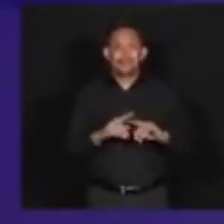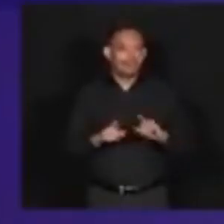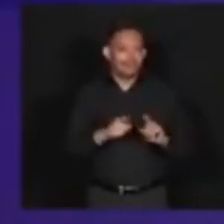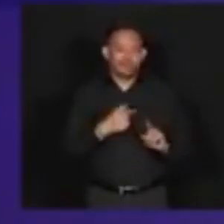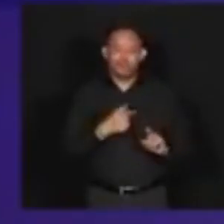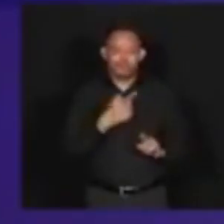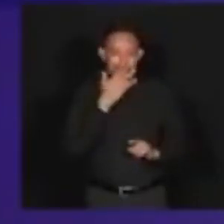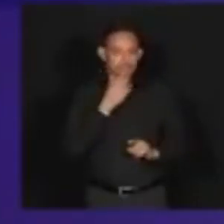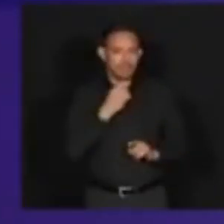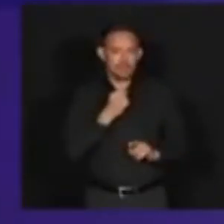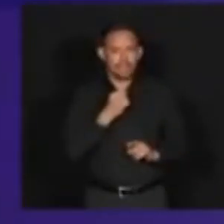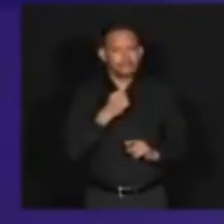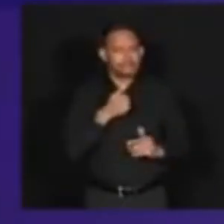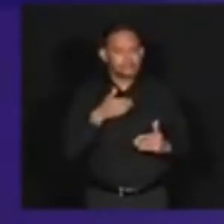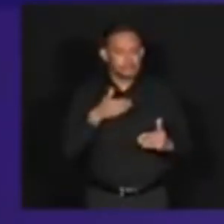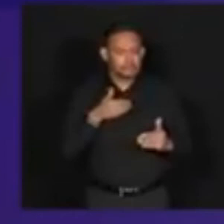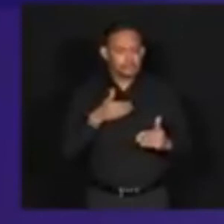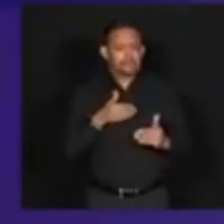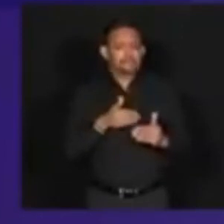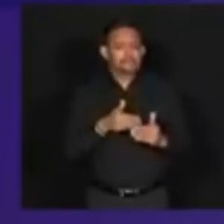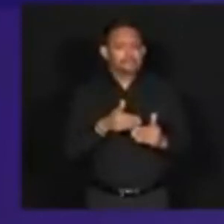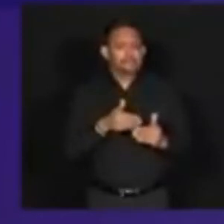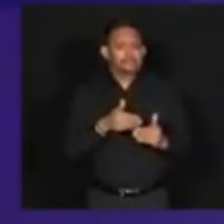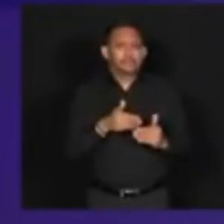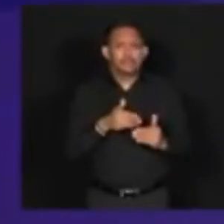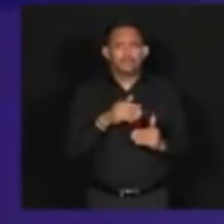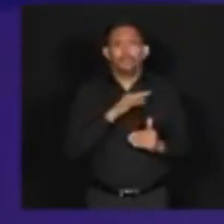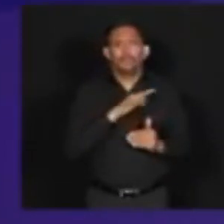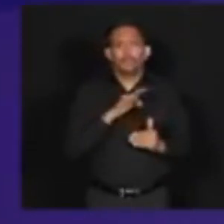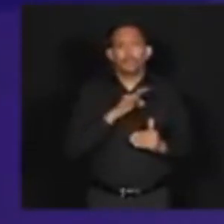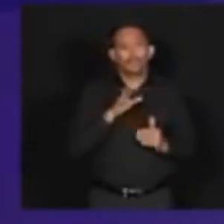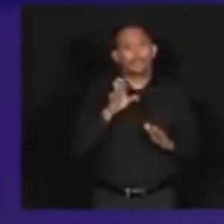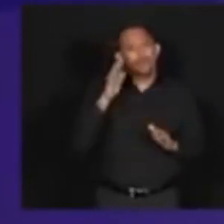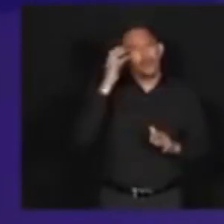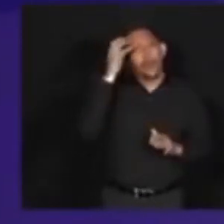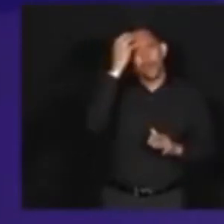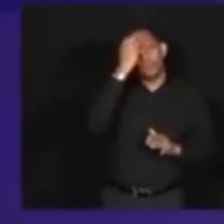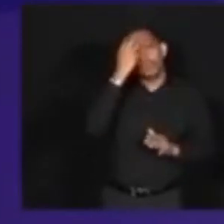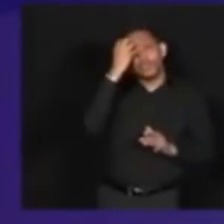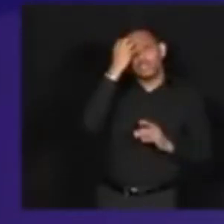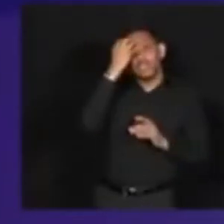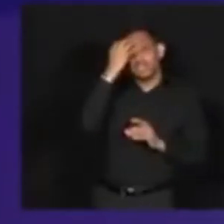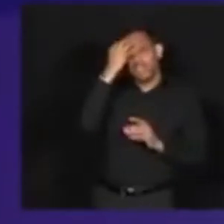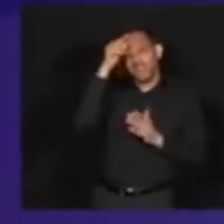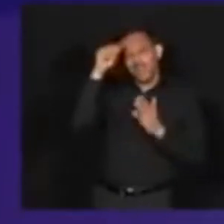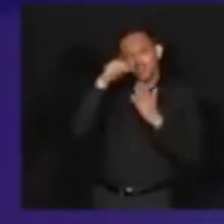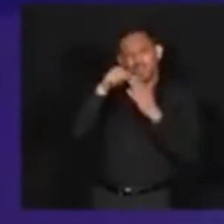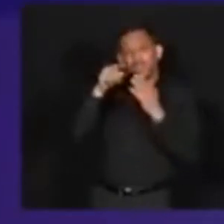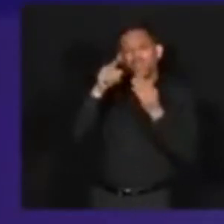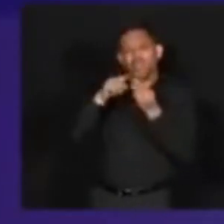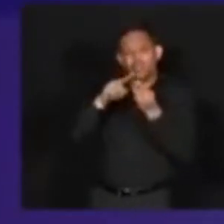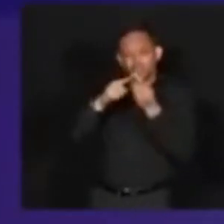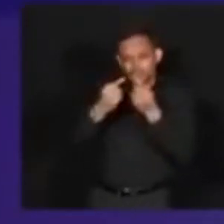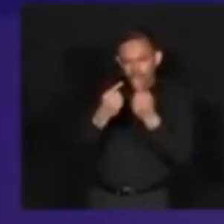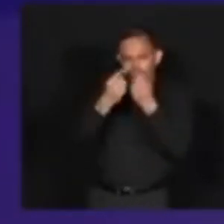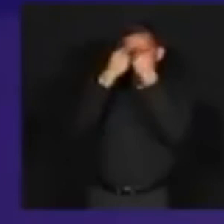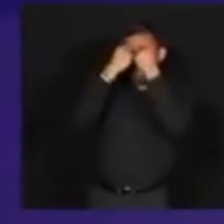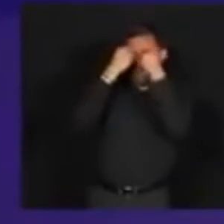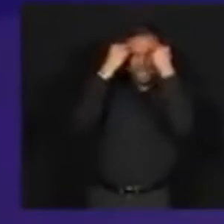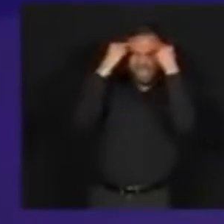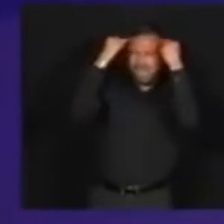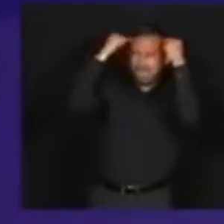Creo que estamos cada vez más cerca de encontrar el lugar de la conciencia. Bienvenida sea. Y ojalá tengamos